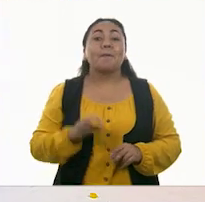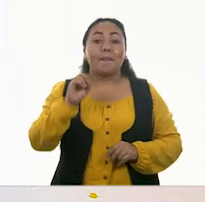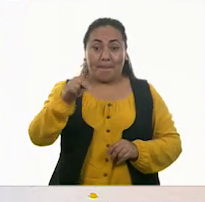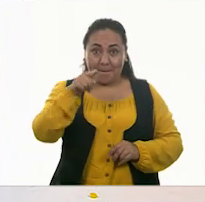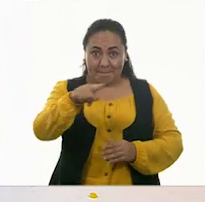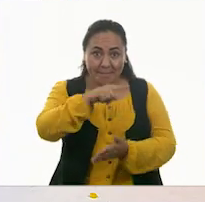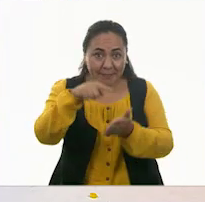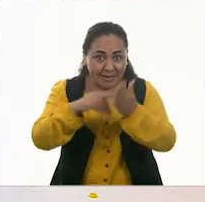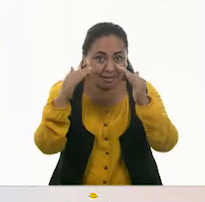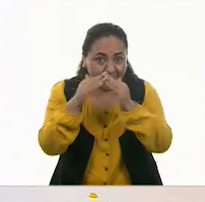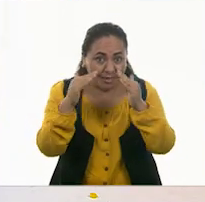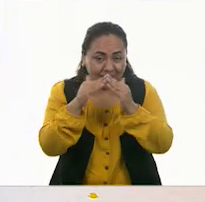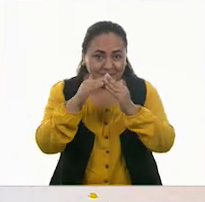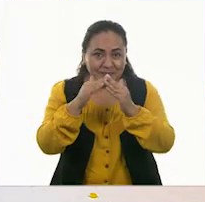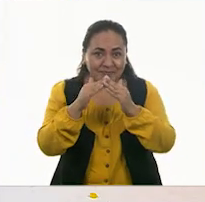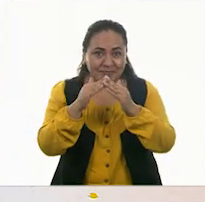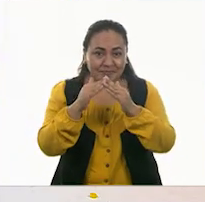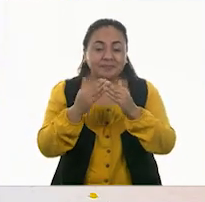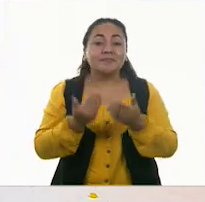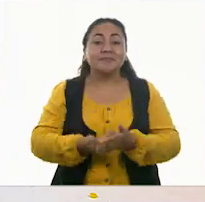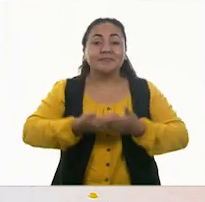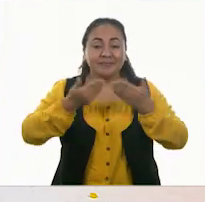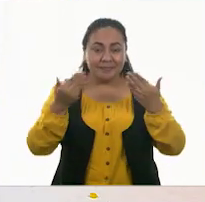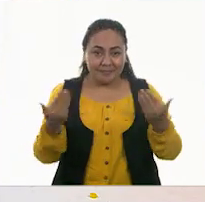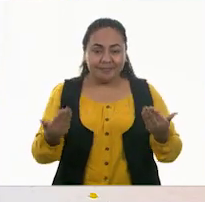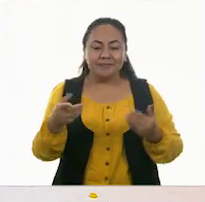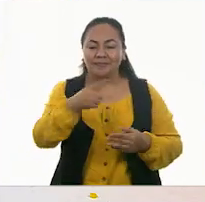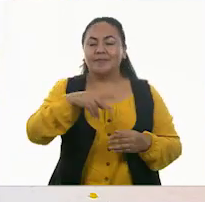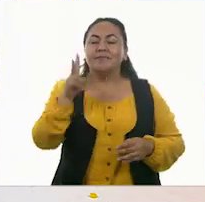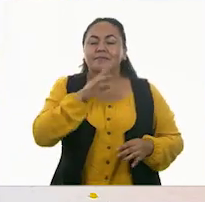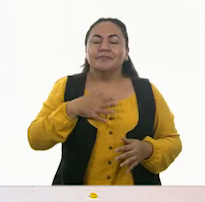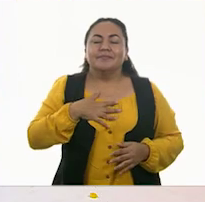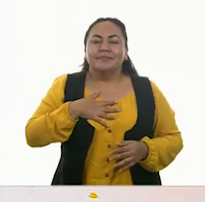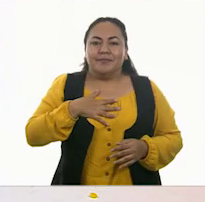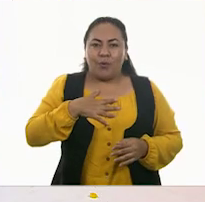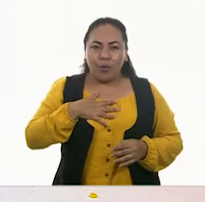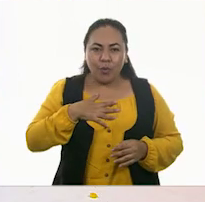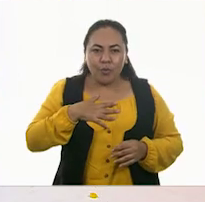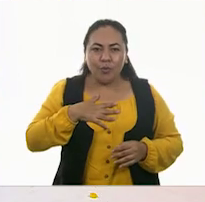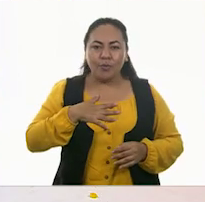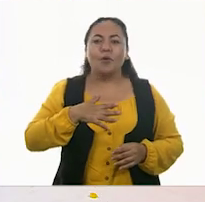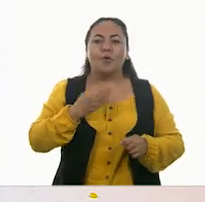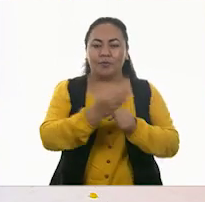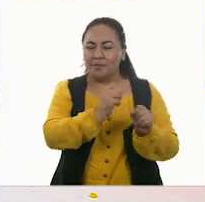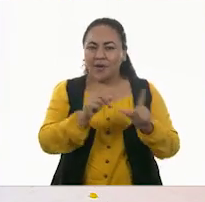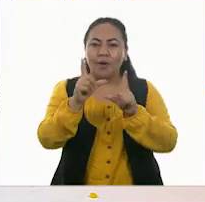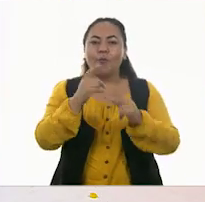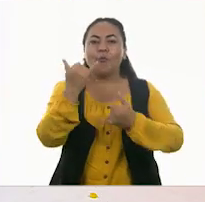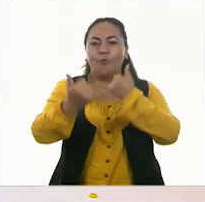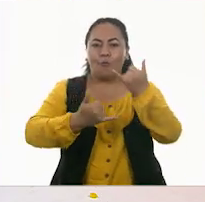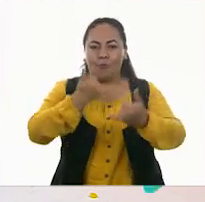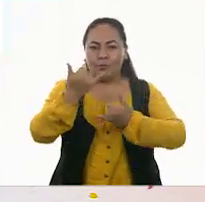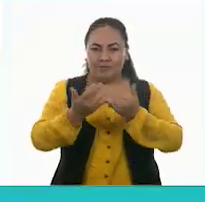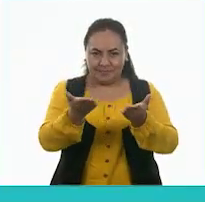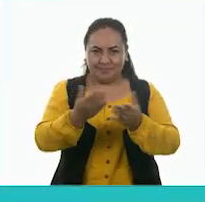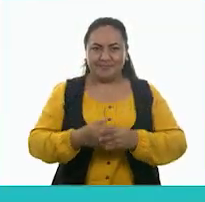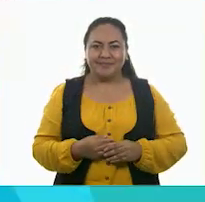en casita. Vamos ahora, vamos a tomar un respiro. Mandamos a cápsula de juegos y juguetes.